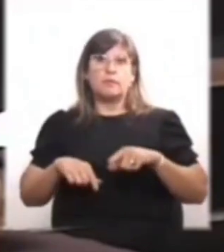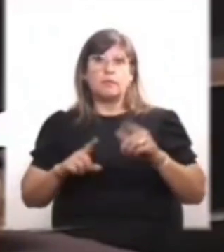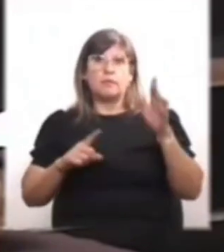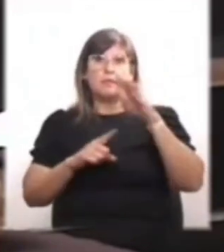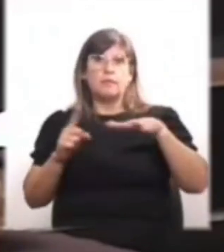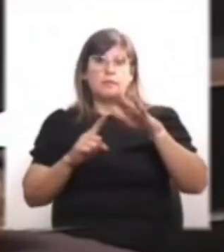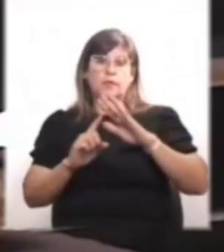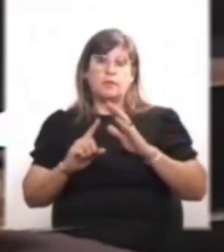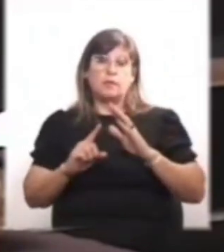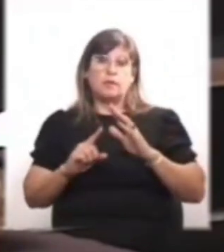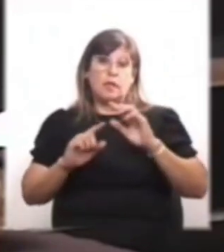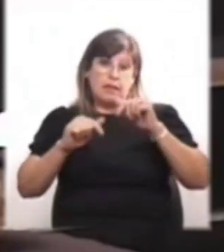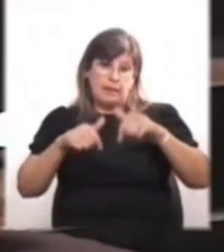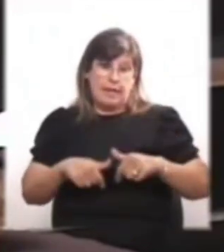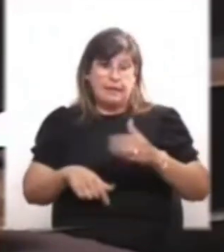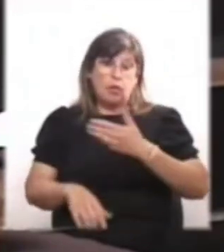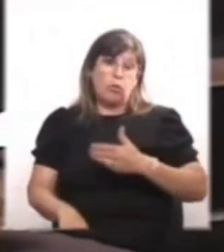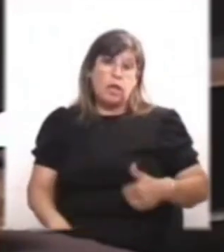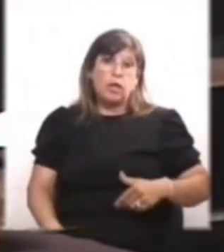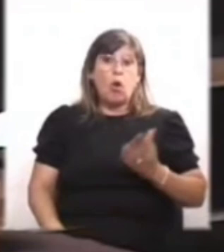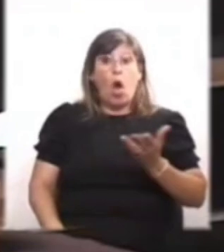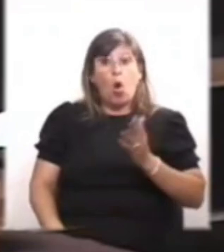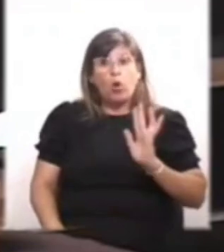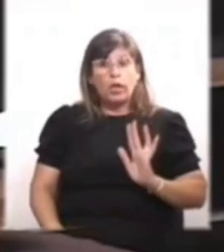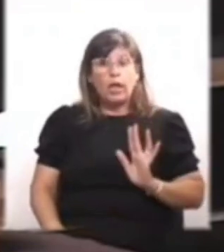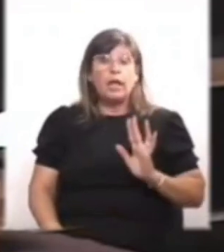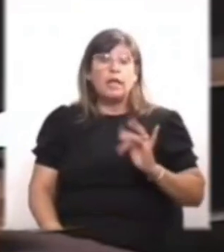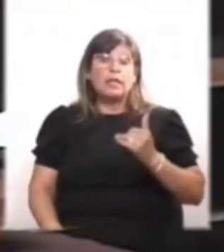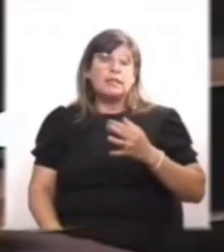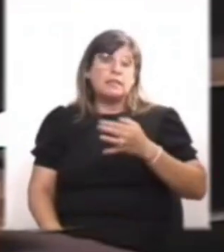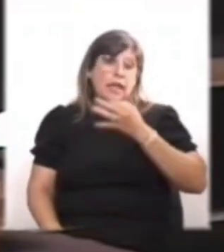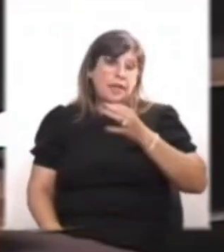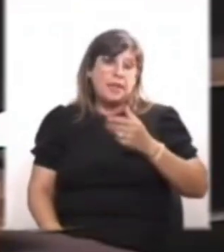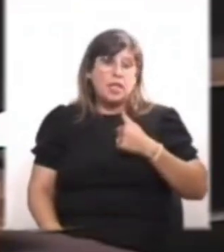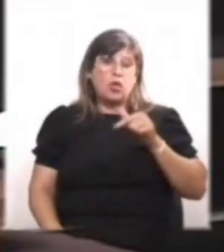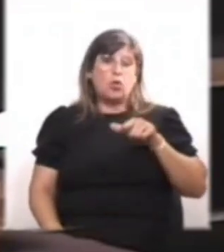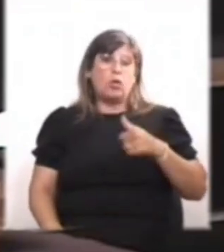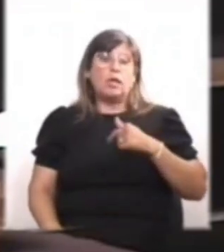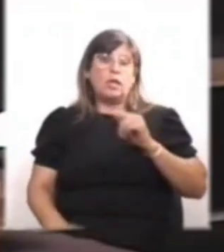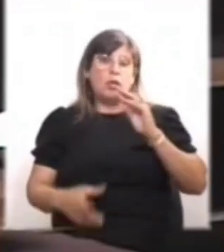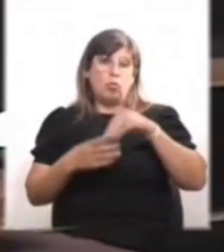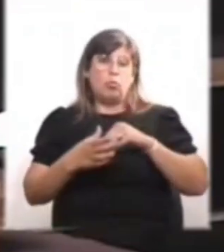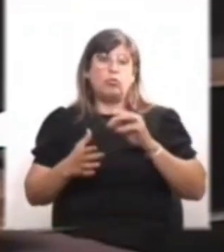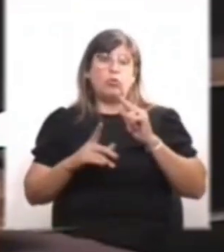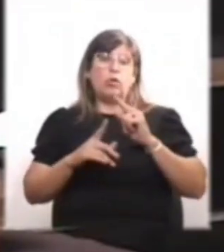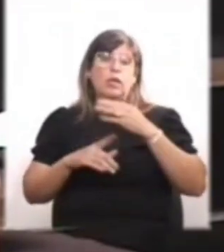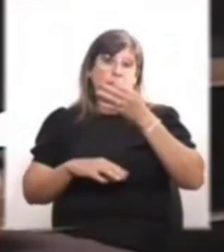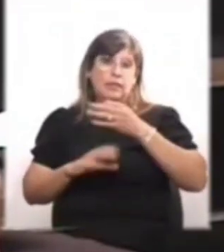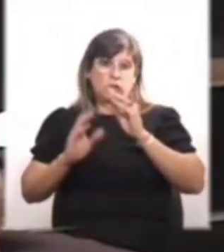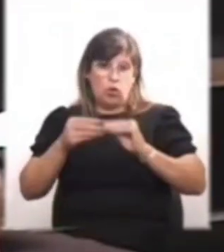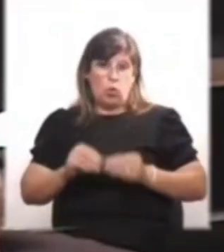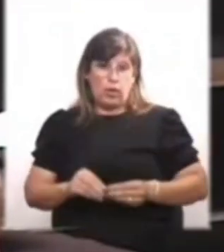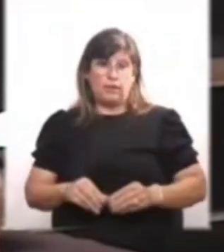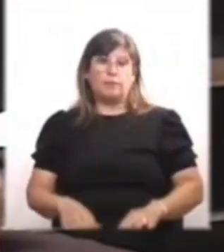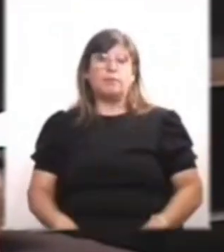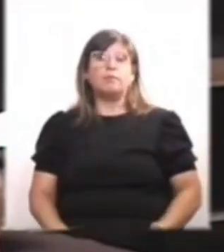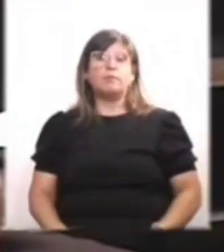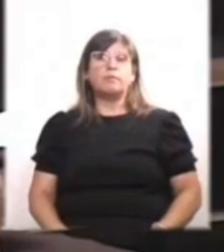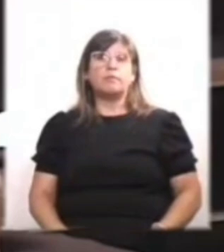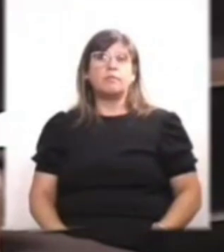menos de este gobierno, ya adelantó parte en la rendición de cuentas.